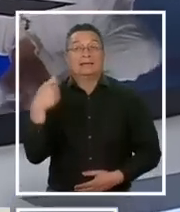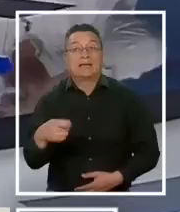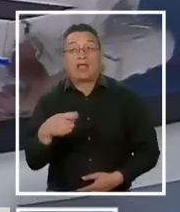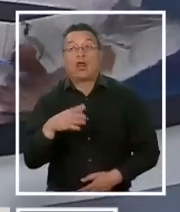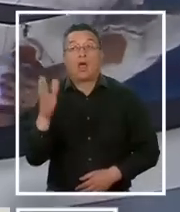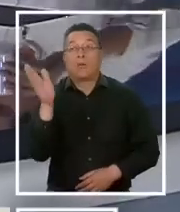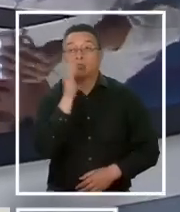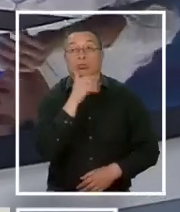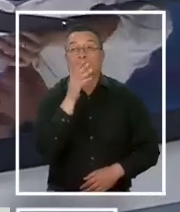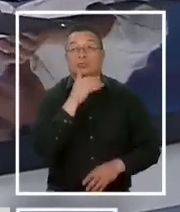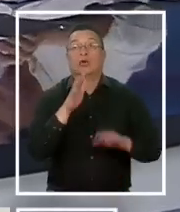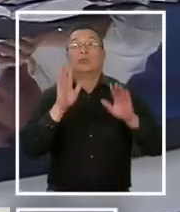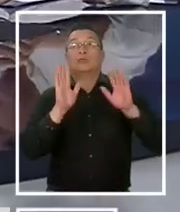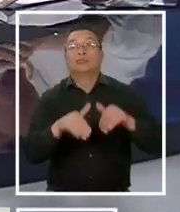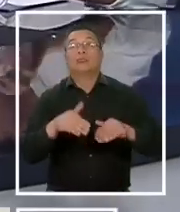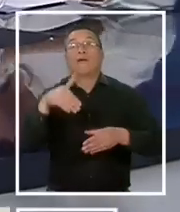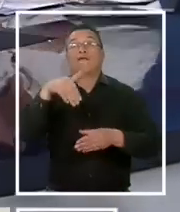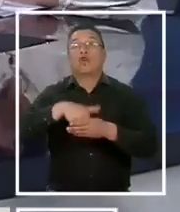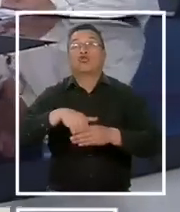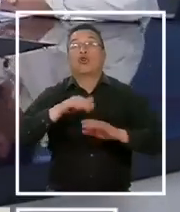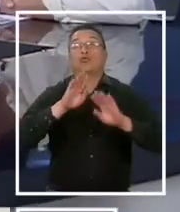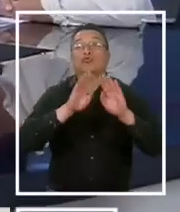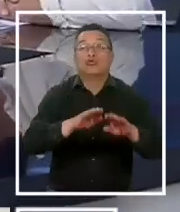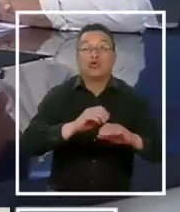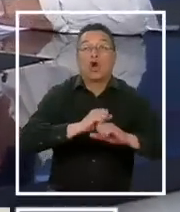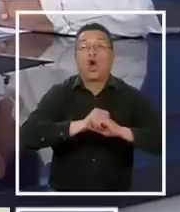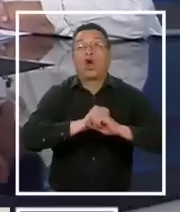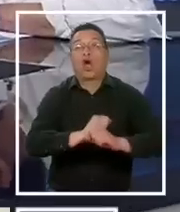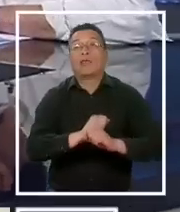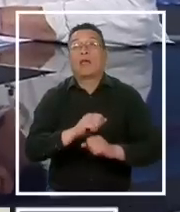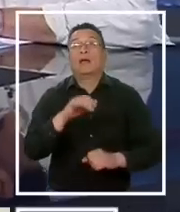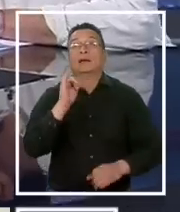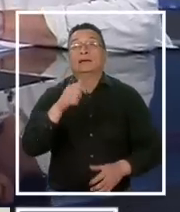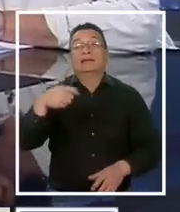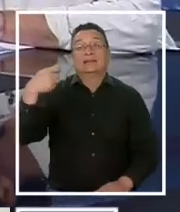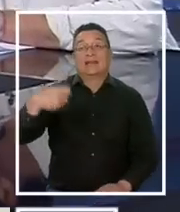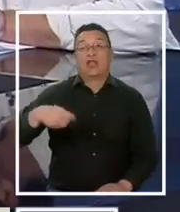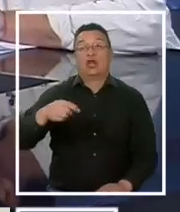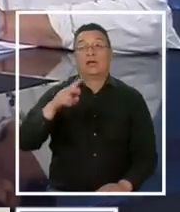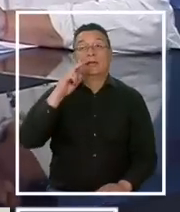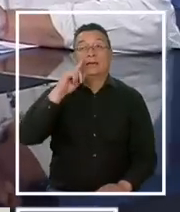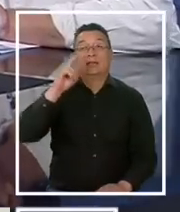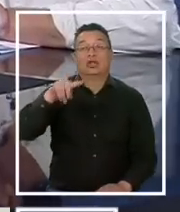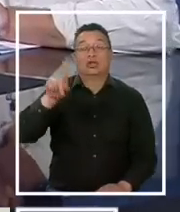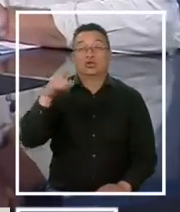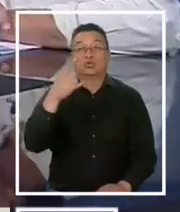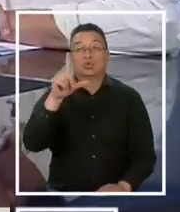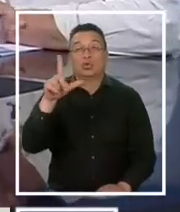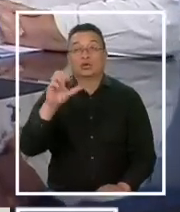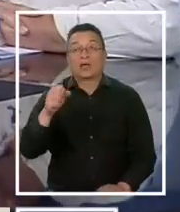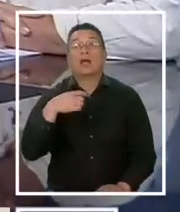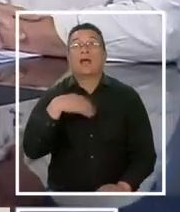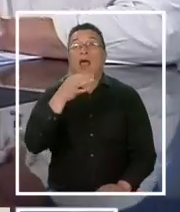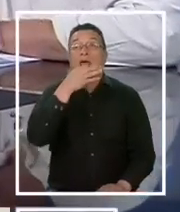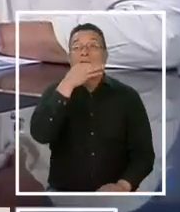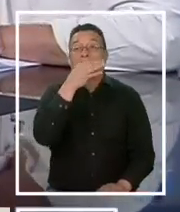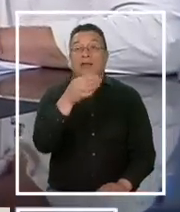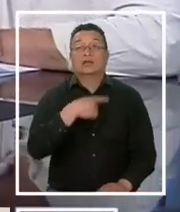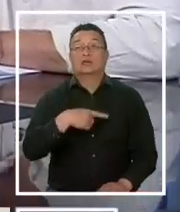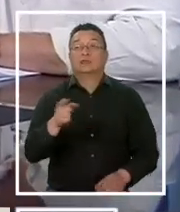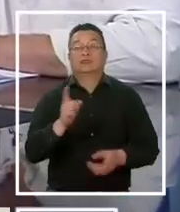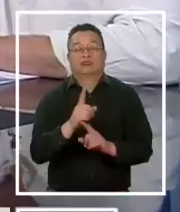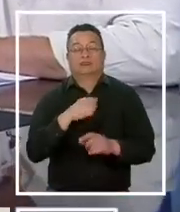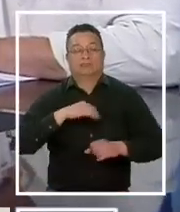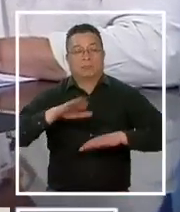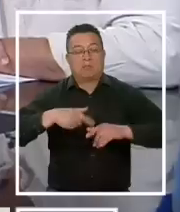tuvieron que se obtuvieron que votar a favor que votaron y de hecho el senador insulsa el día jueves desiste de seguir dirigiendo la